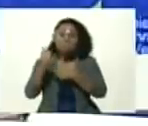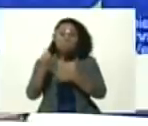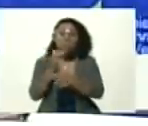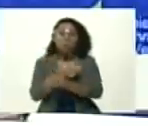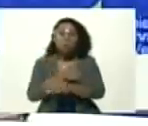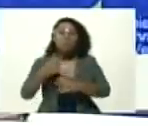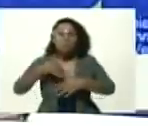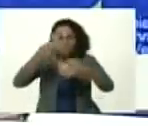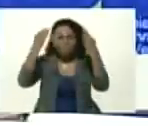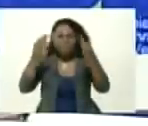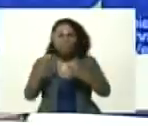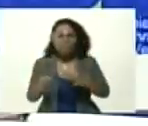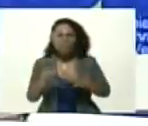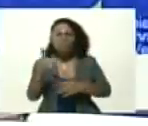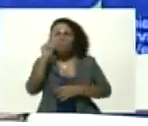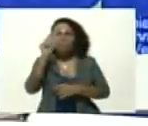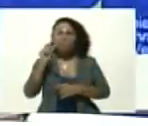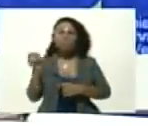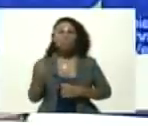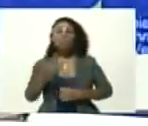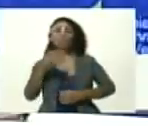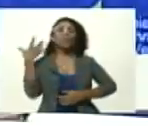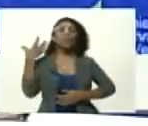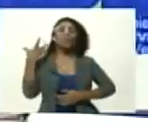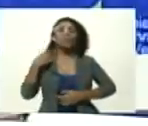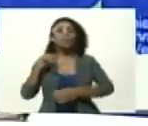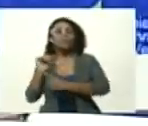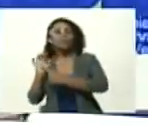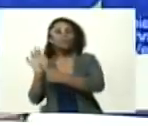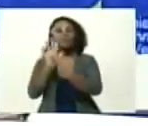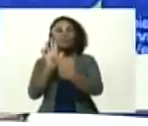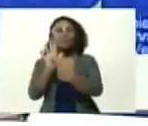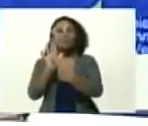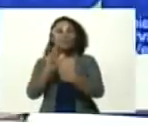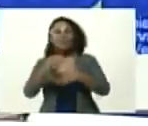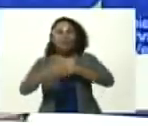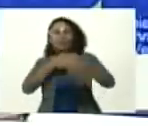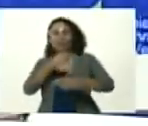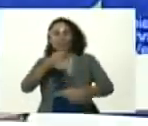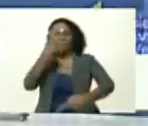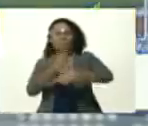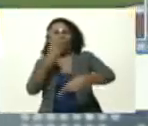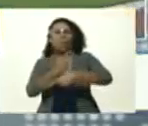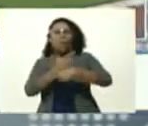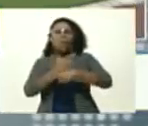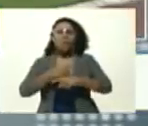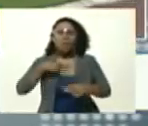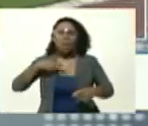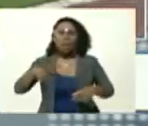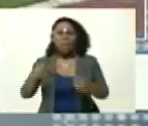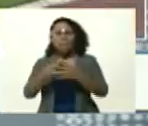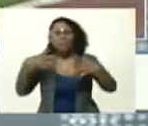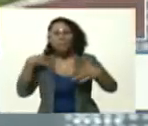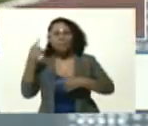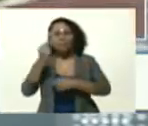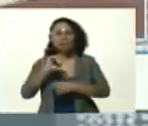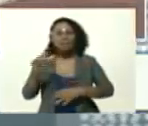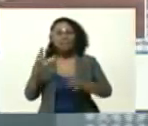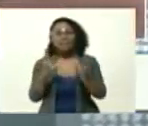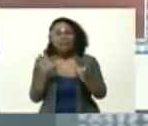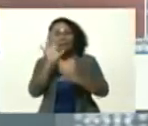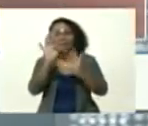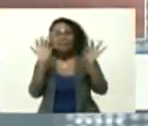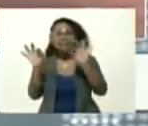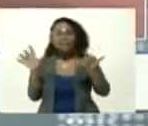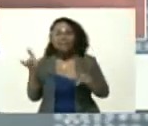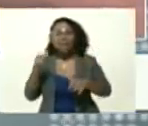seguro que los muchachos se van a lucir, se van a batir en el terreno. Tremenda selección de Argentina, está